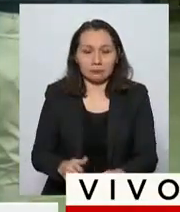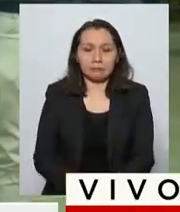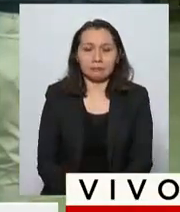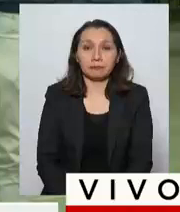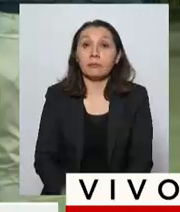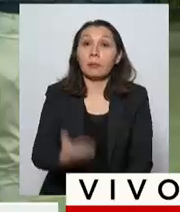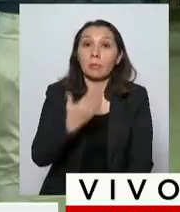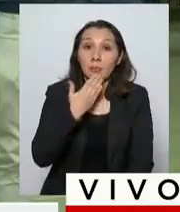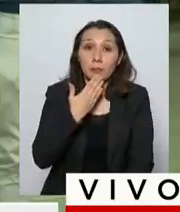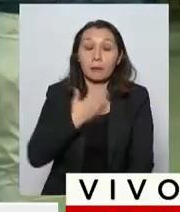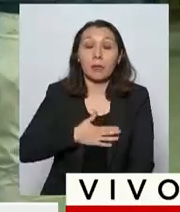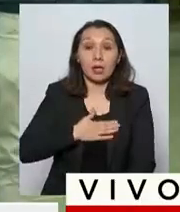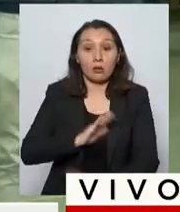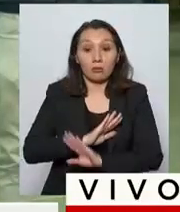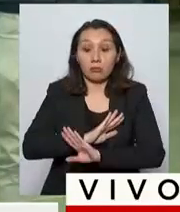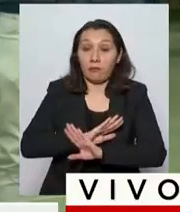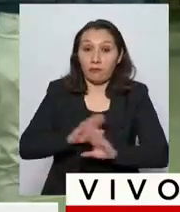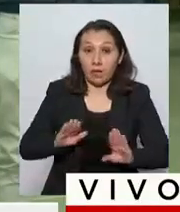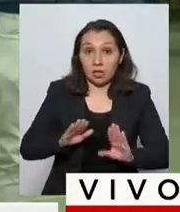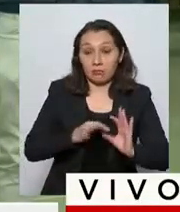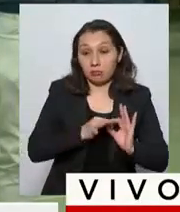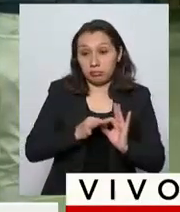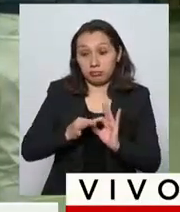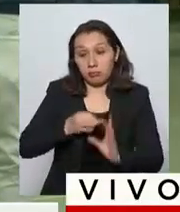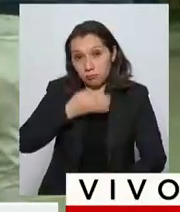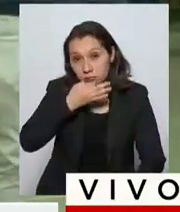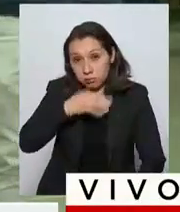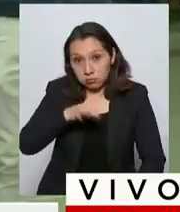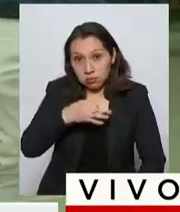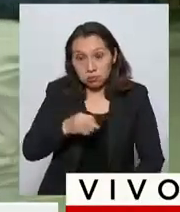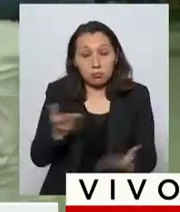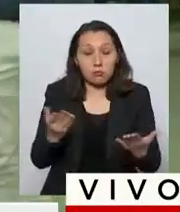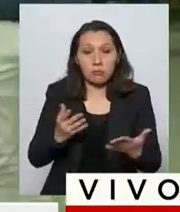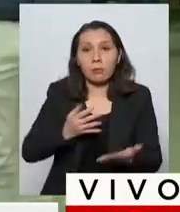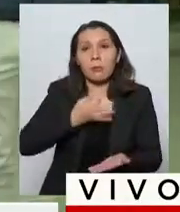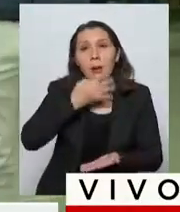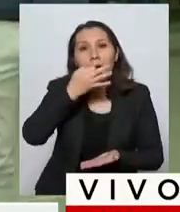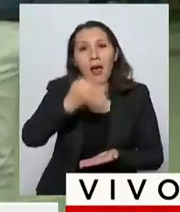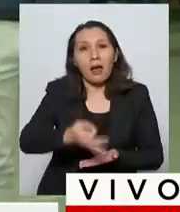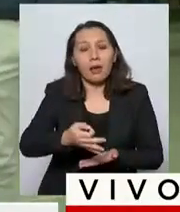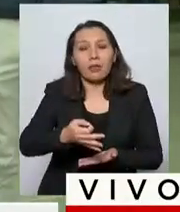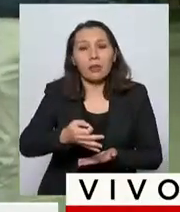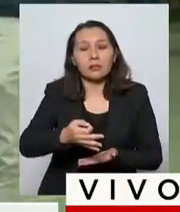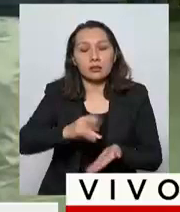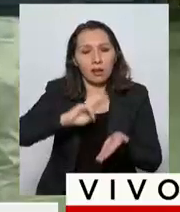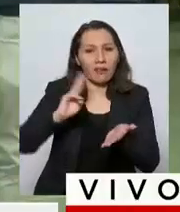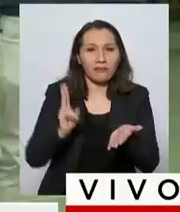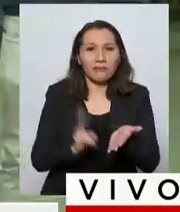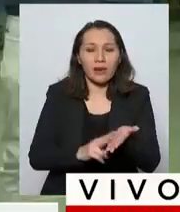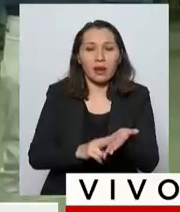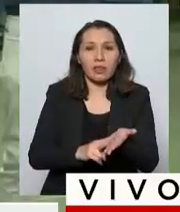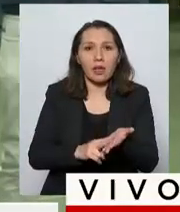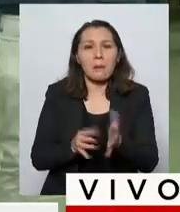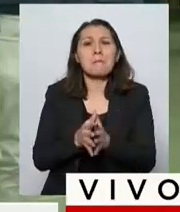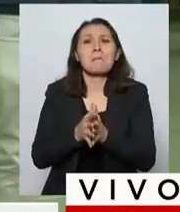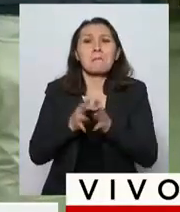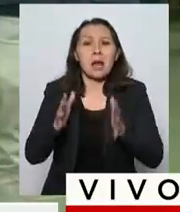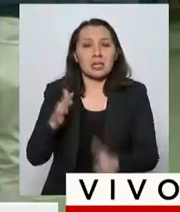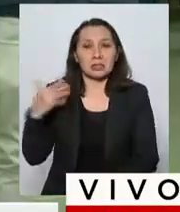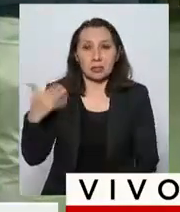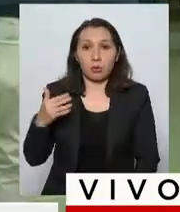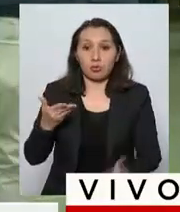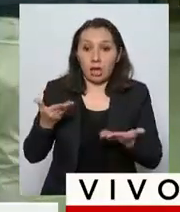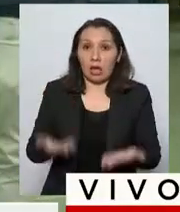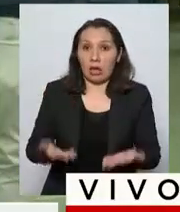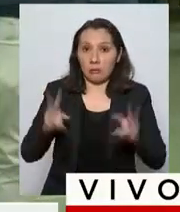también terminar estas palabras planteando lo que realmente es lo más importante en